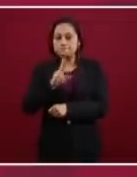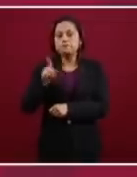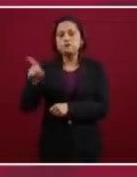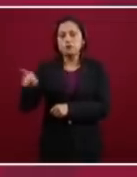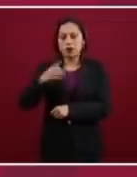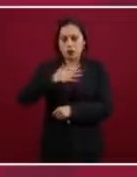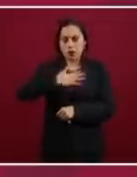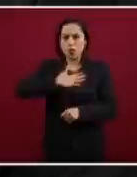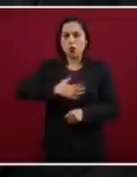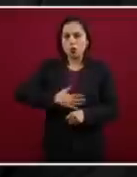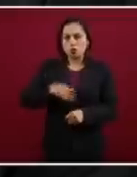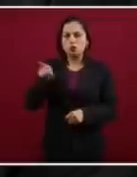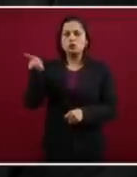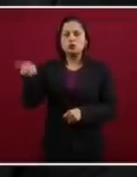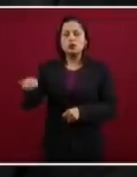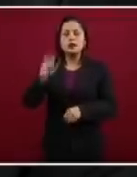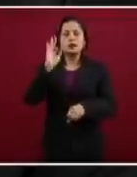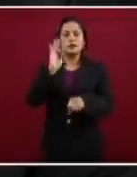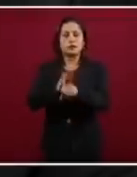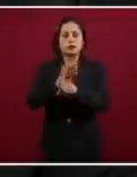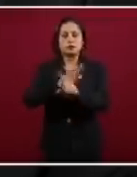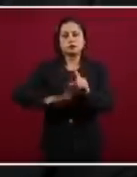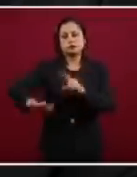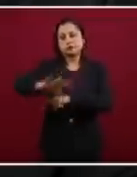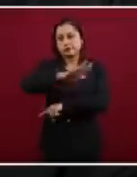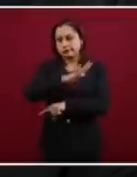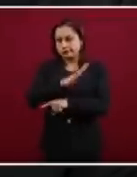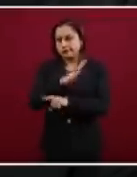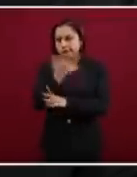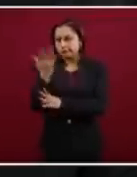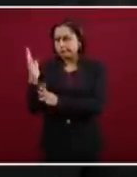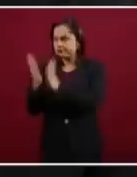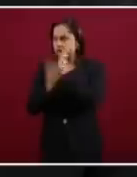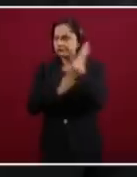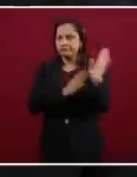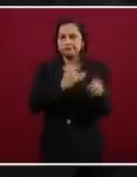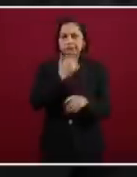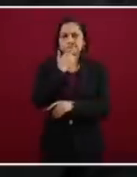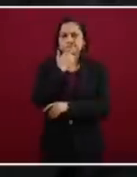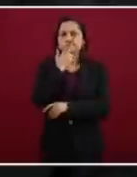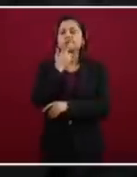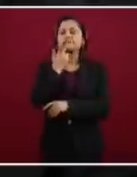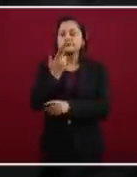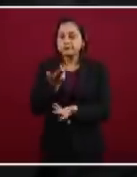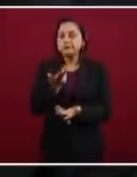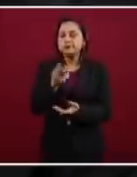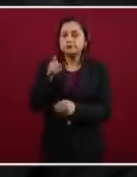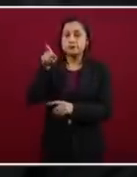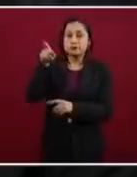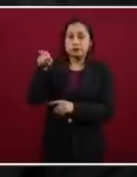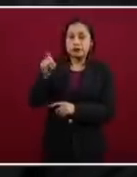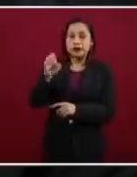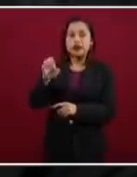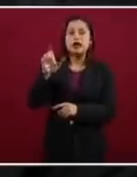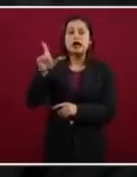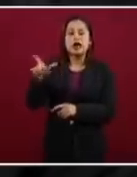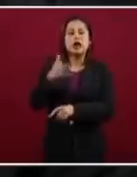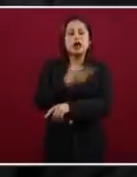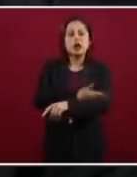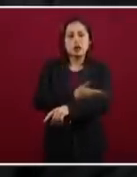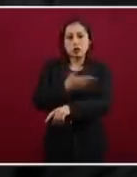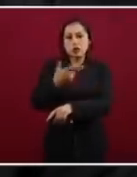protegiendo el medio ambiente porque es una gente honesta